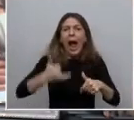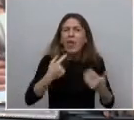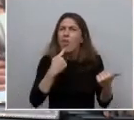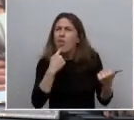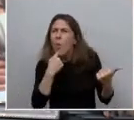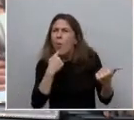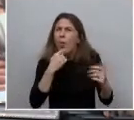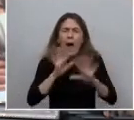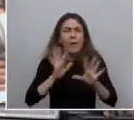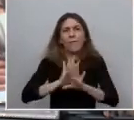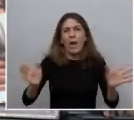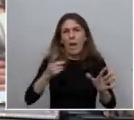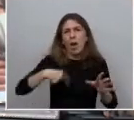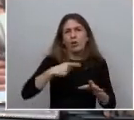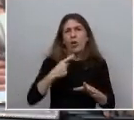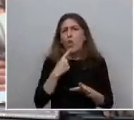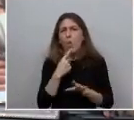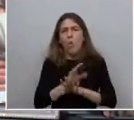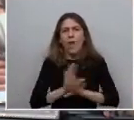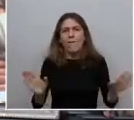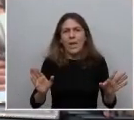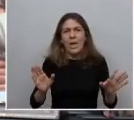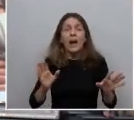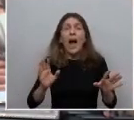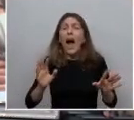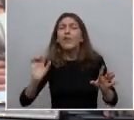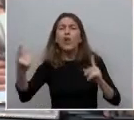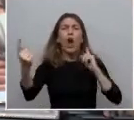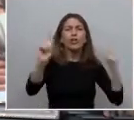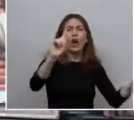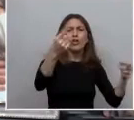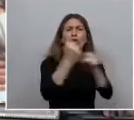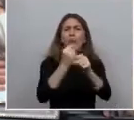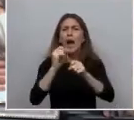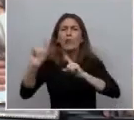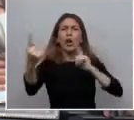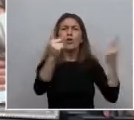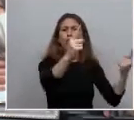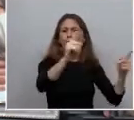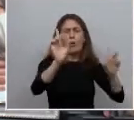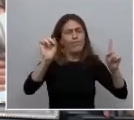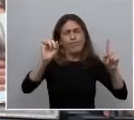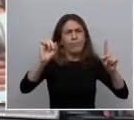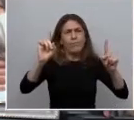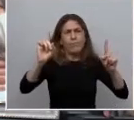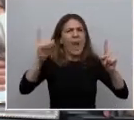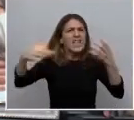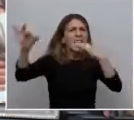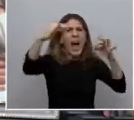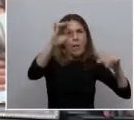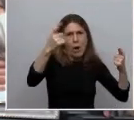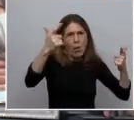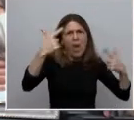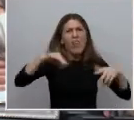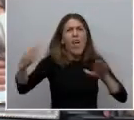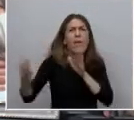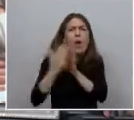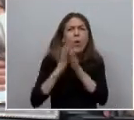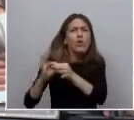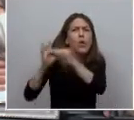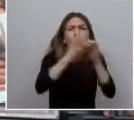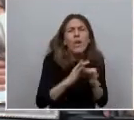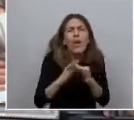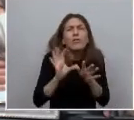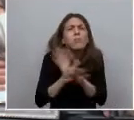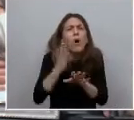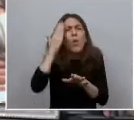se terminó. Nadie se salva solo. Transitemos unidos un tiempo distinto,